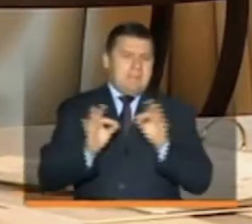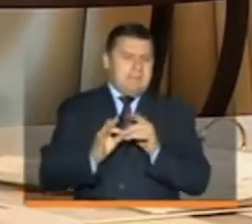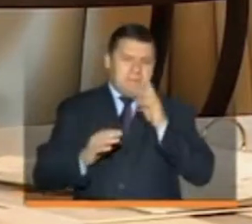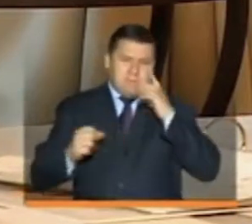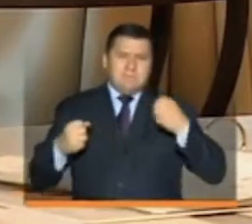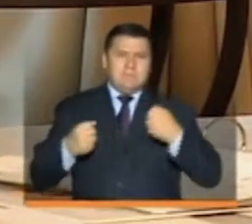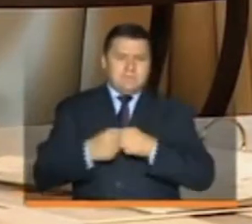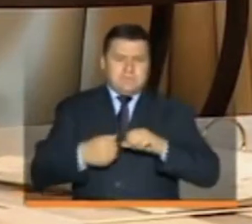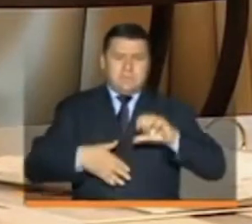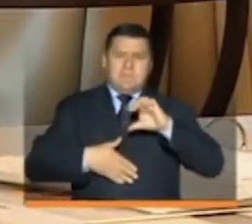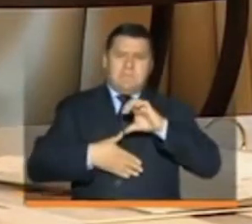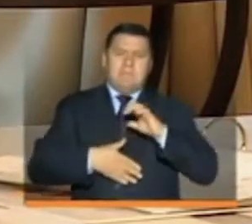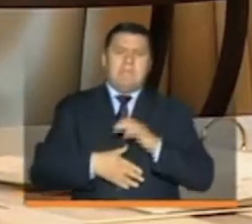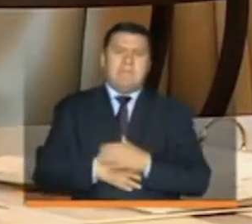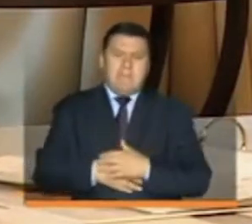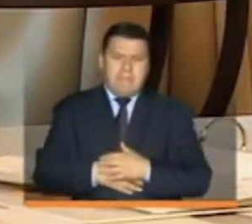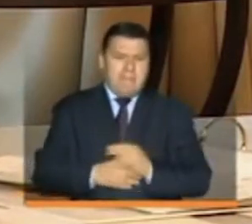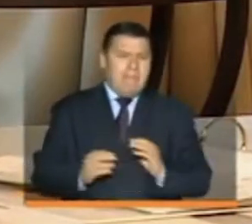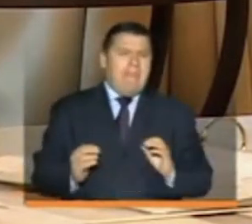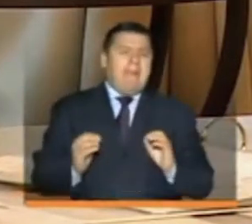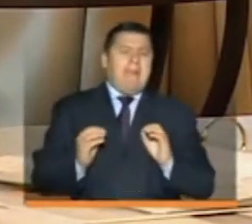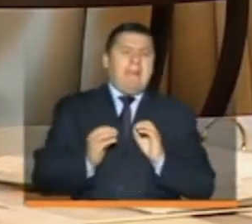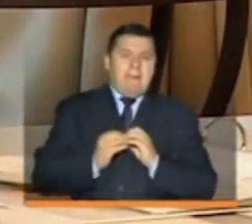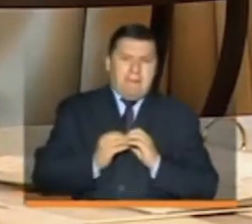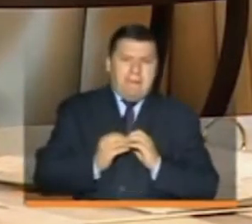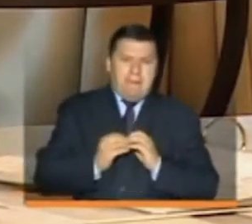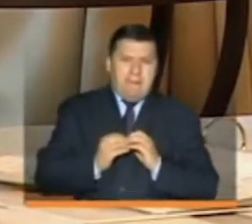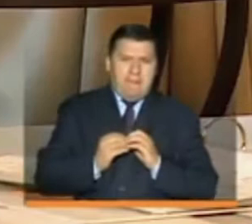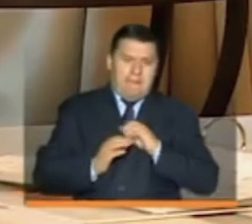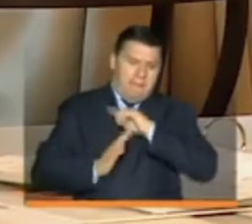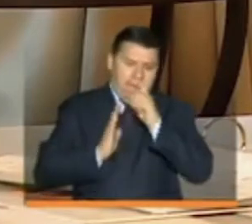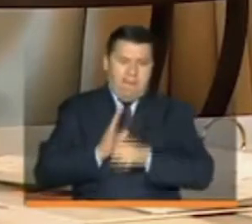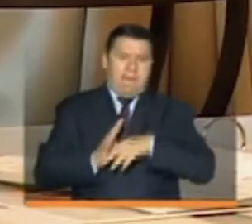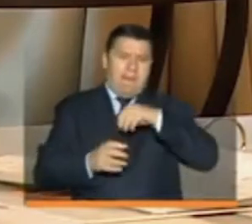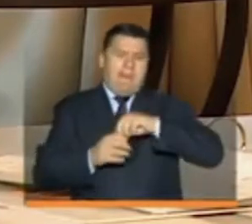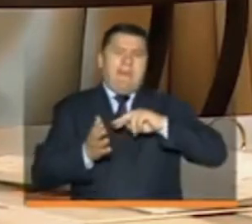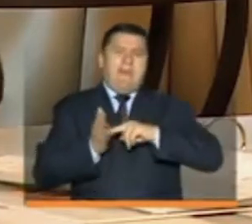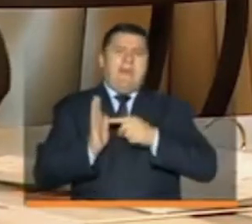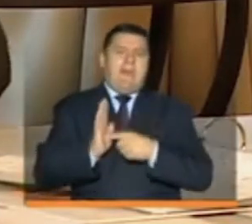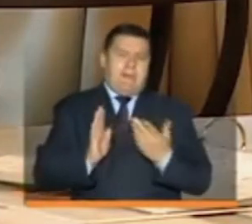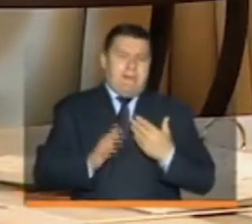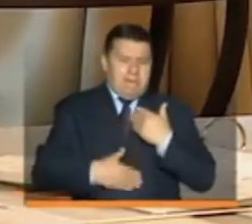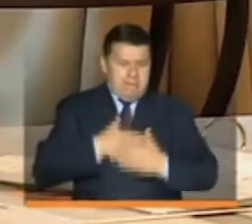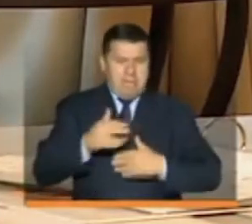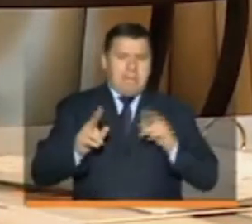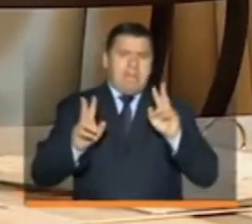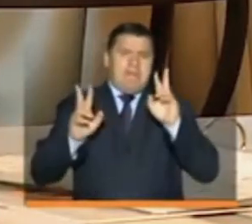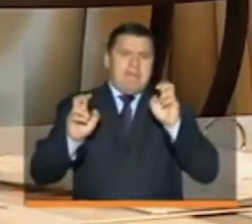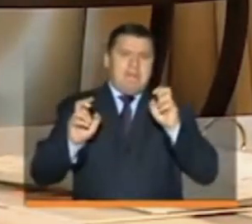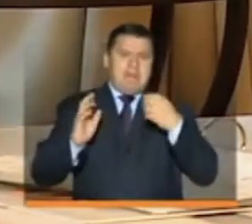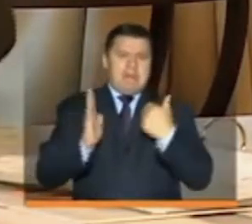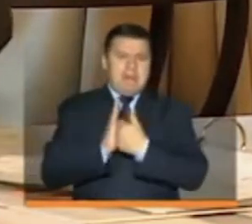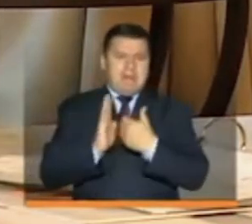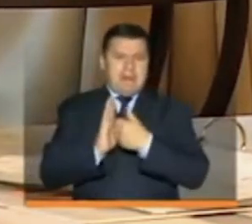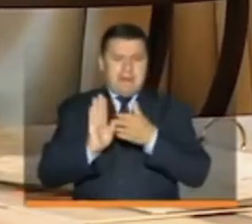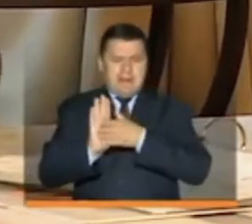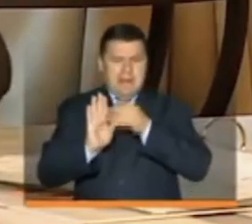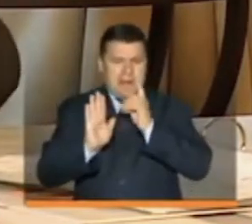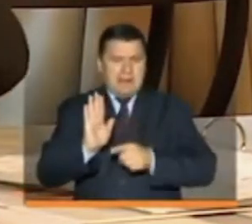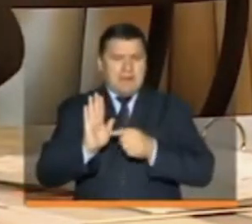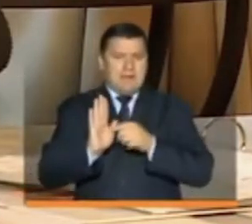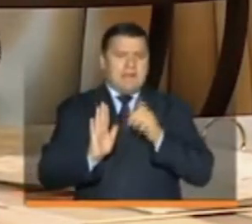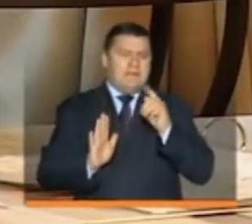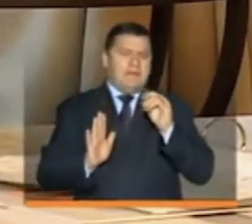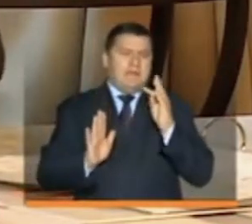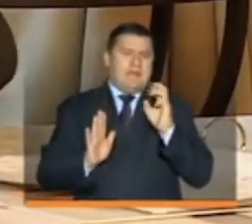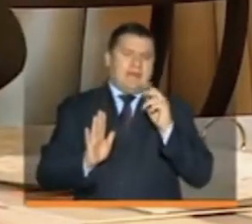una Alianza del Pacífico más integrada, que significa avanzar en los temas de armonización regulatoria, en